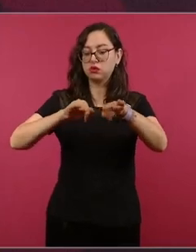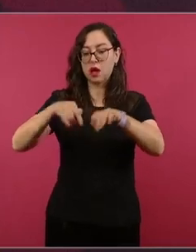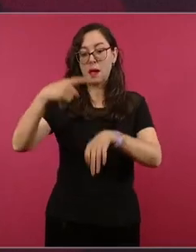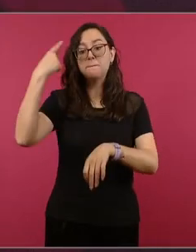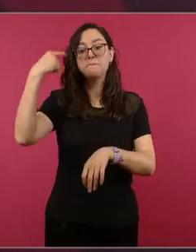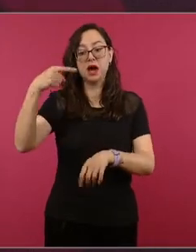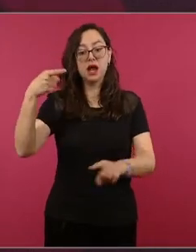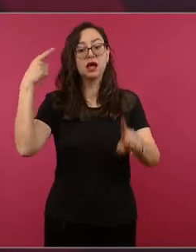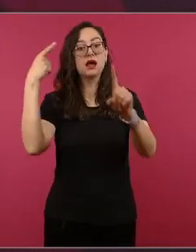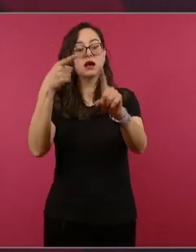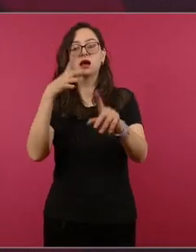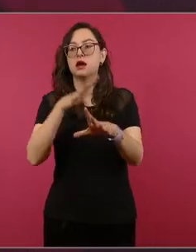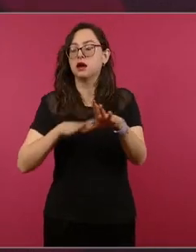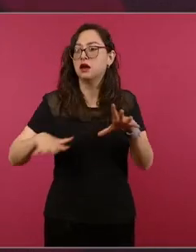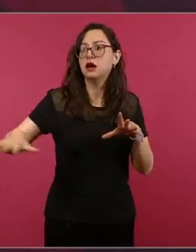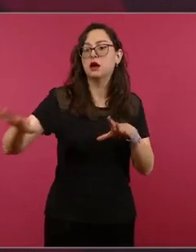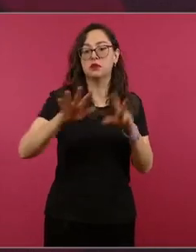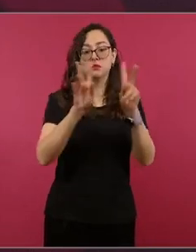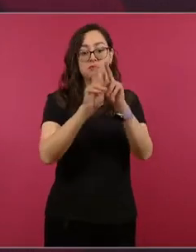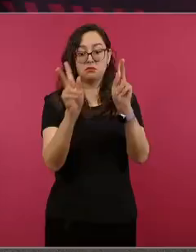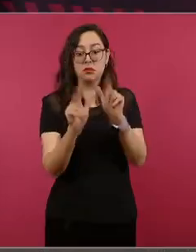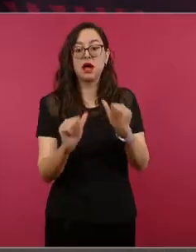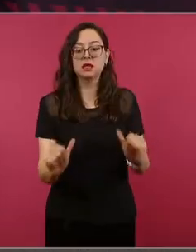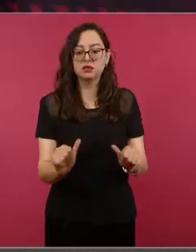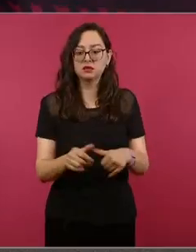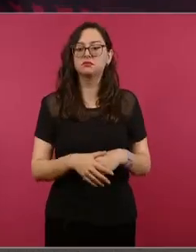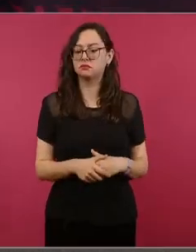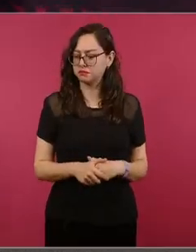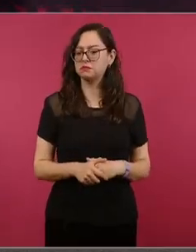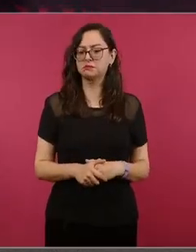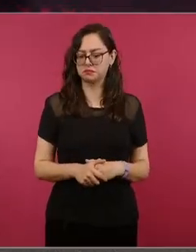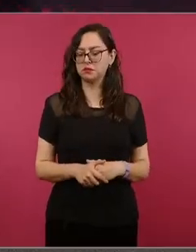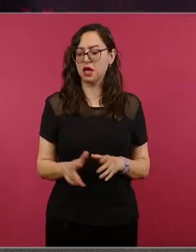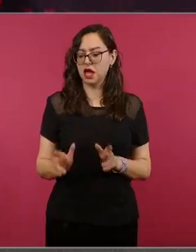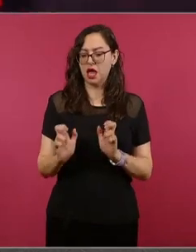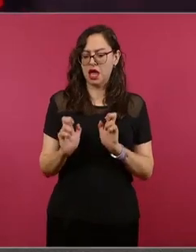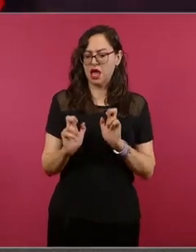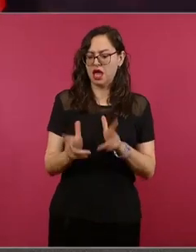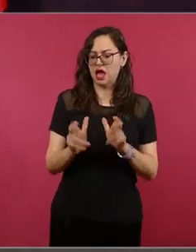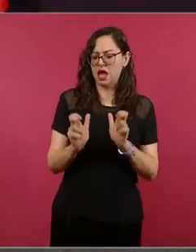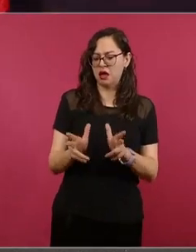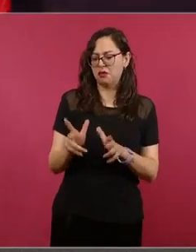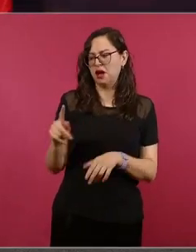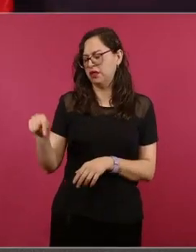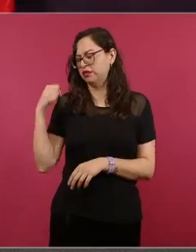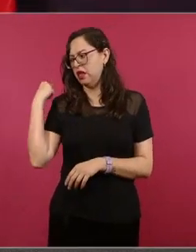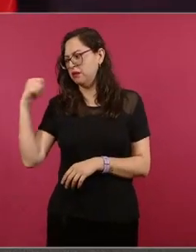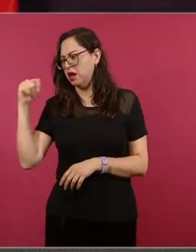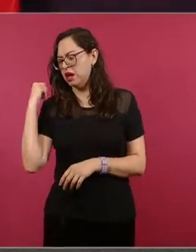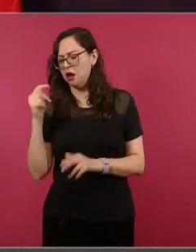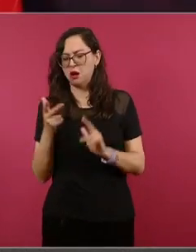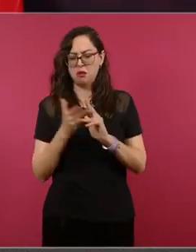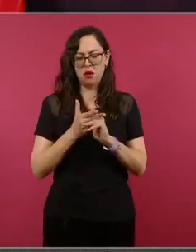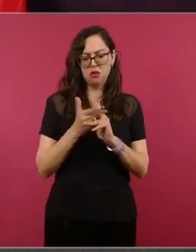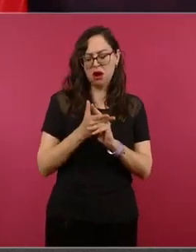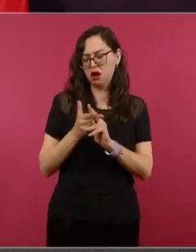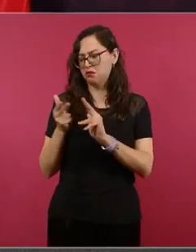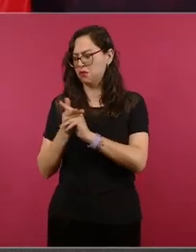en Tabasco, tenemos últimamente incrementos en homicidios. Mañana